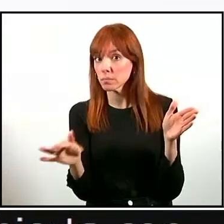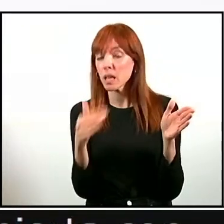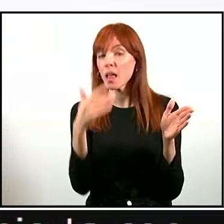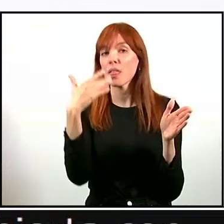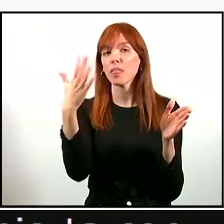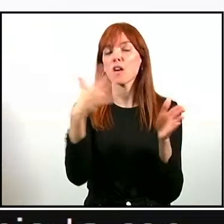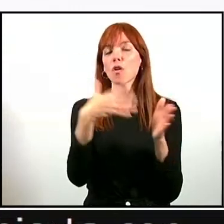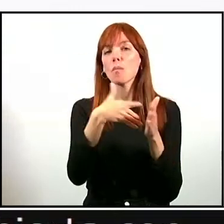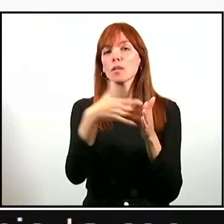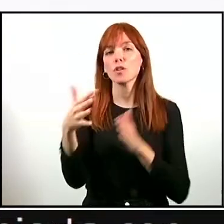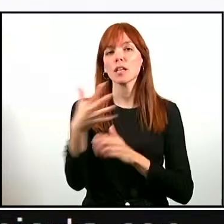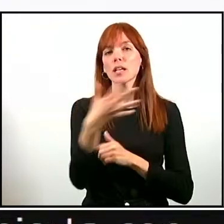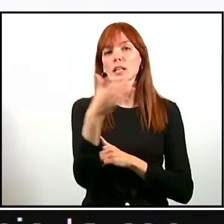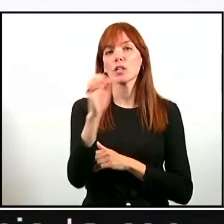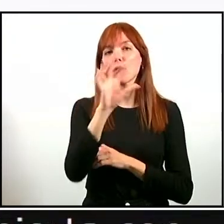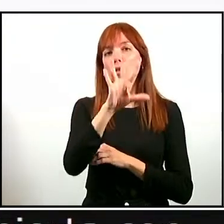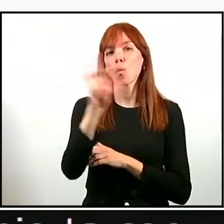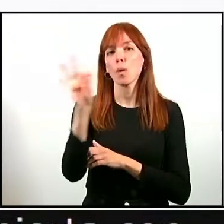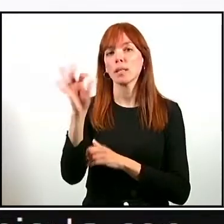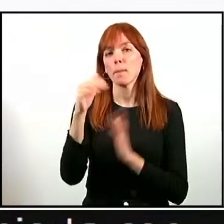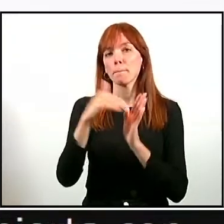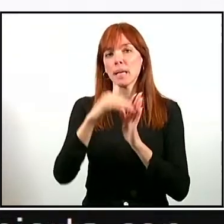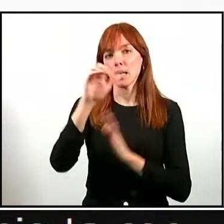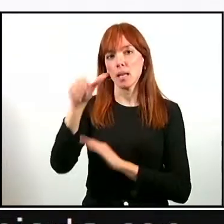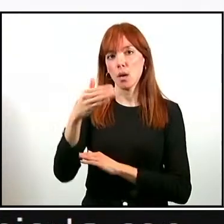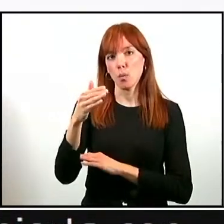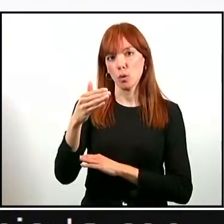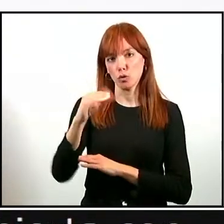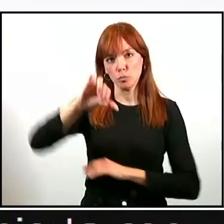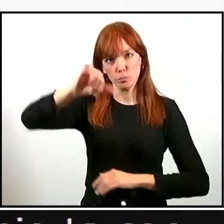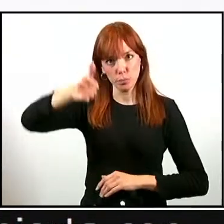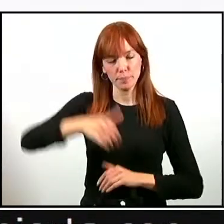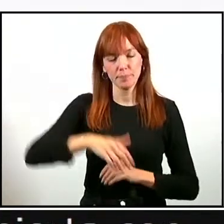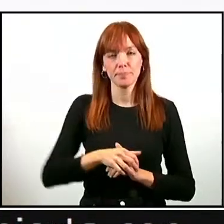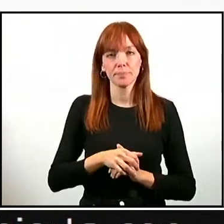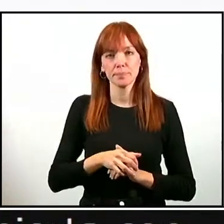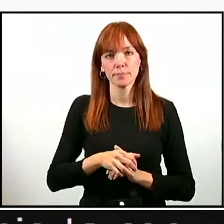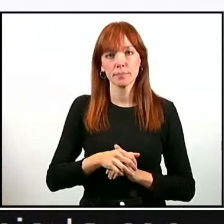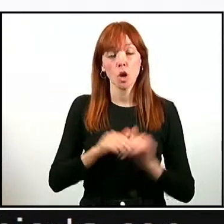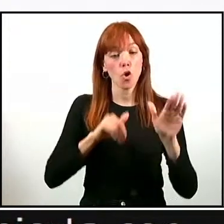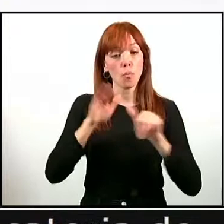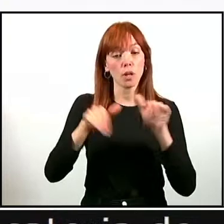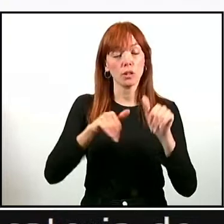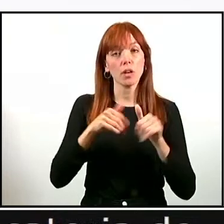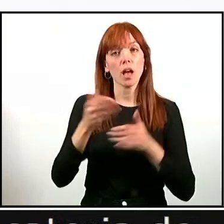5.350.000 euros. Es una convocatoria de cooperación, como digo, de